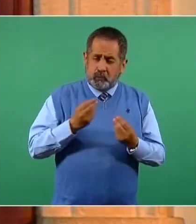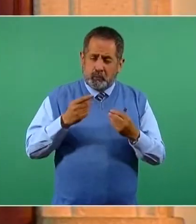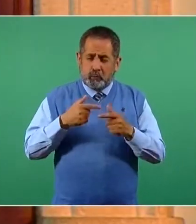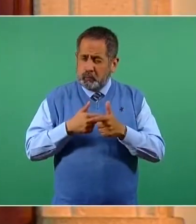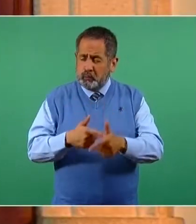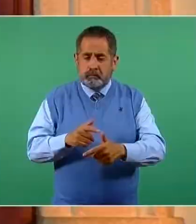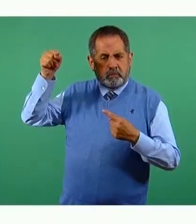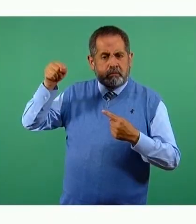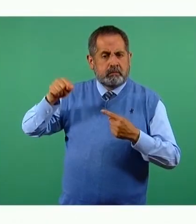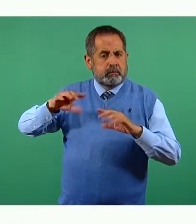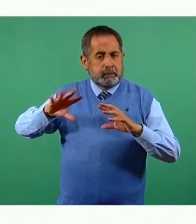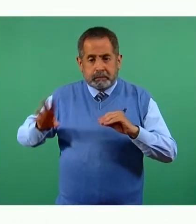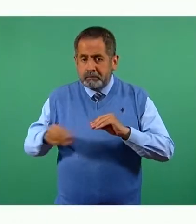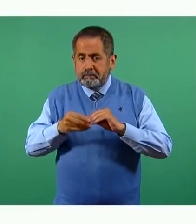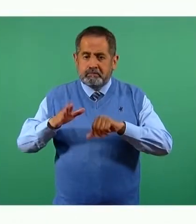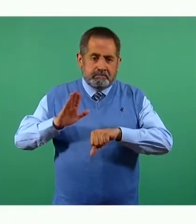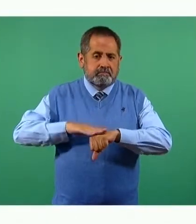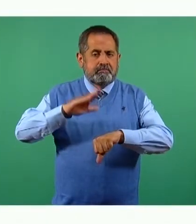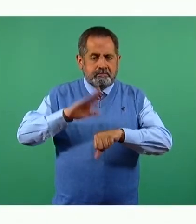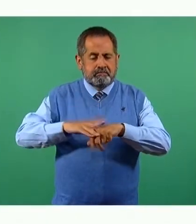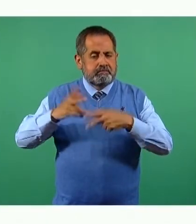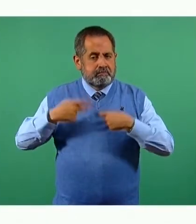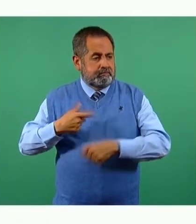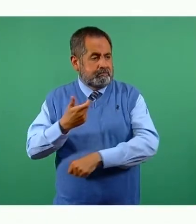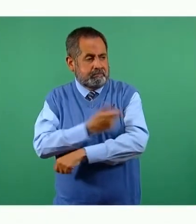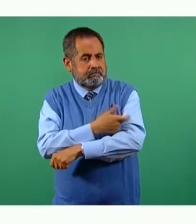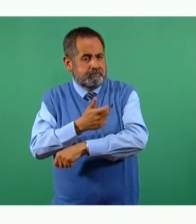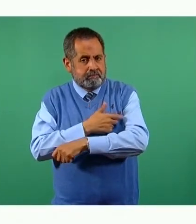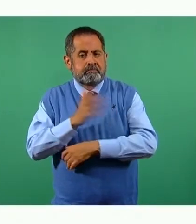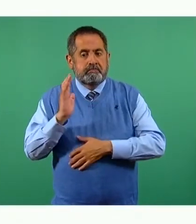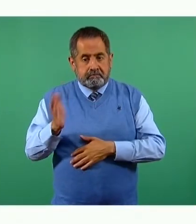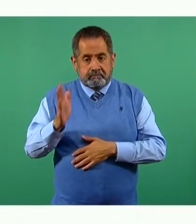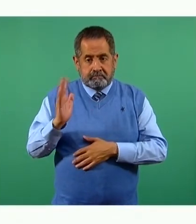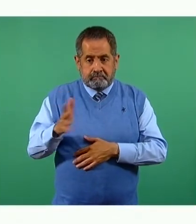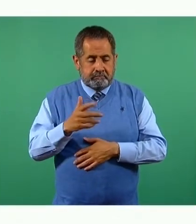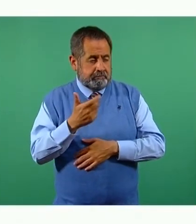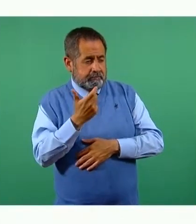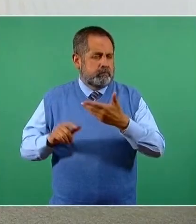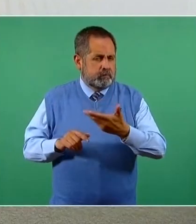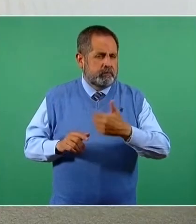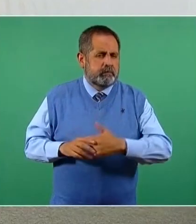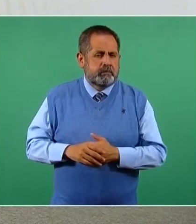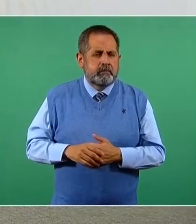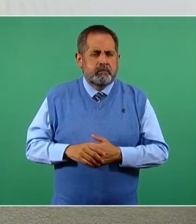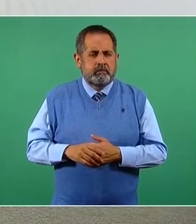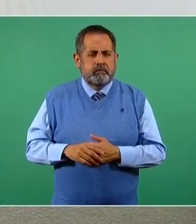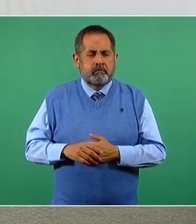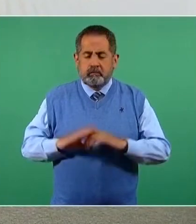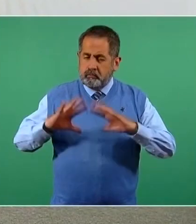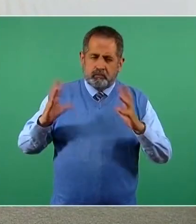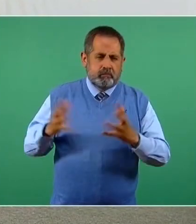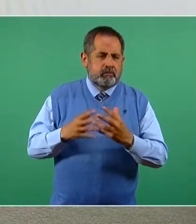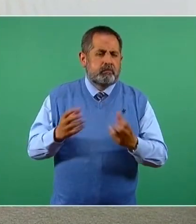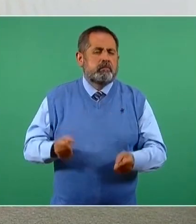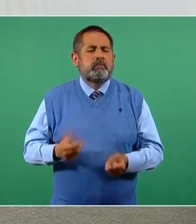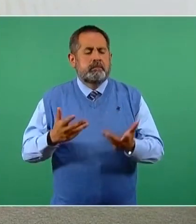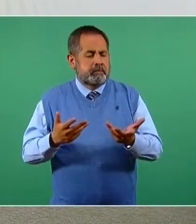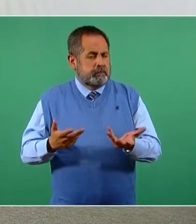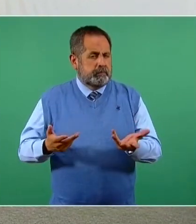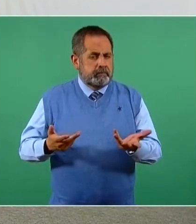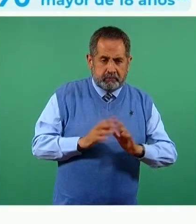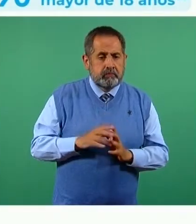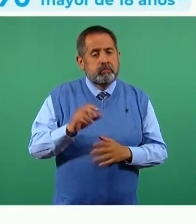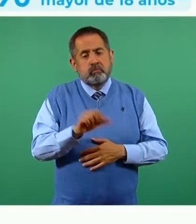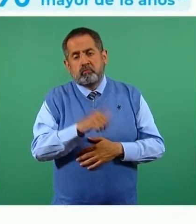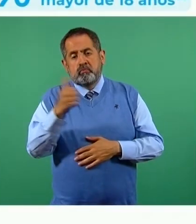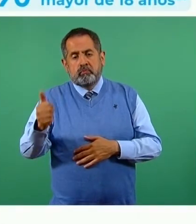millones 990 mil 908 dosis que ya se aplicaron las cuales se traducen en más de 22 millones de personas vacunadas